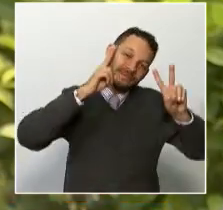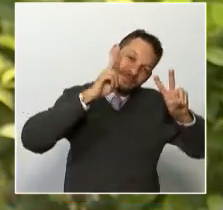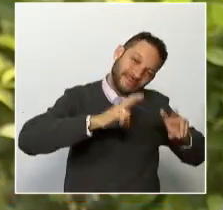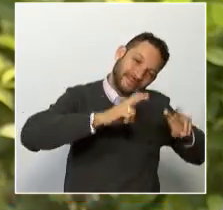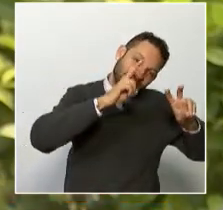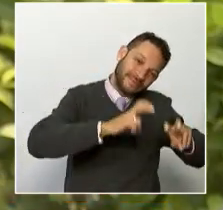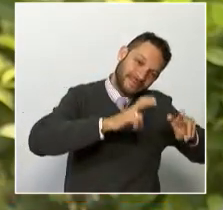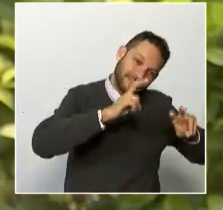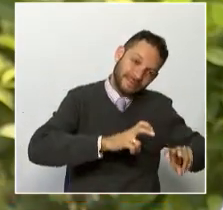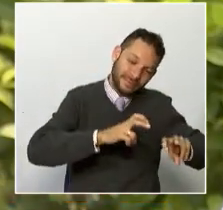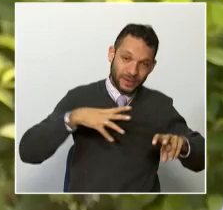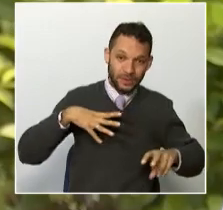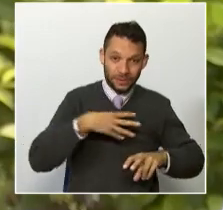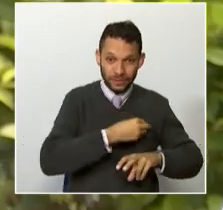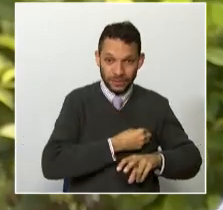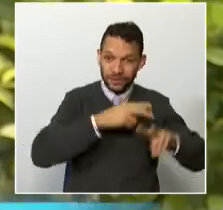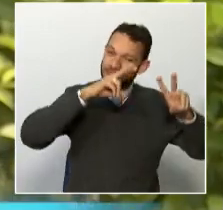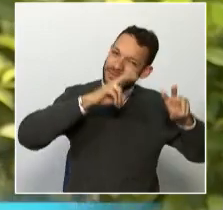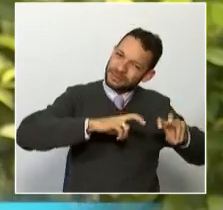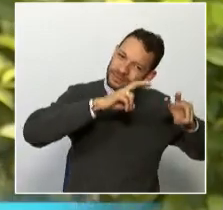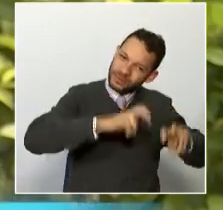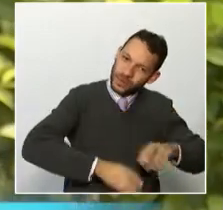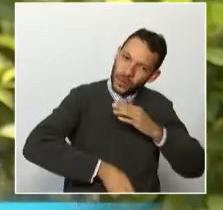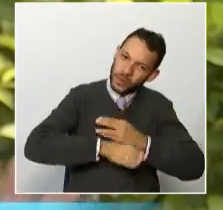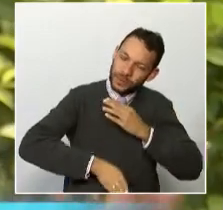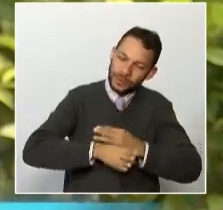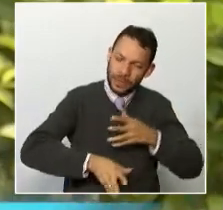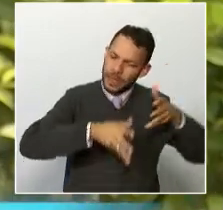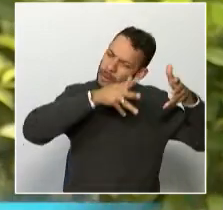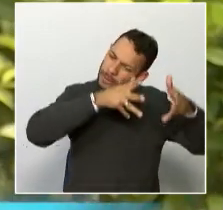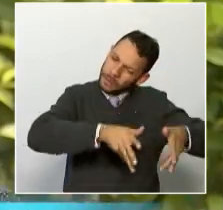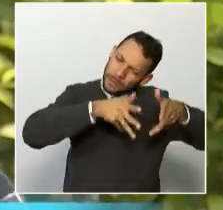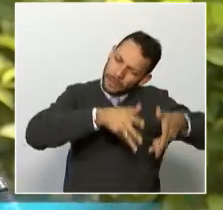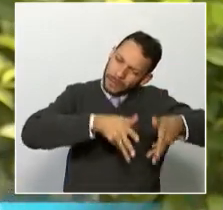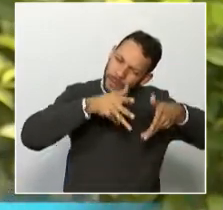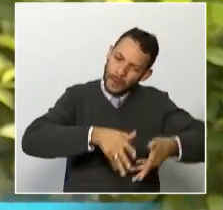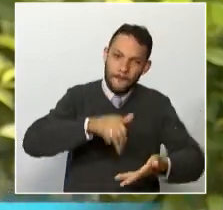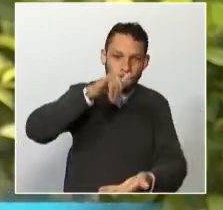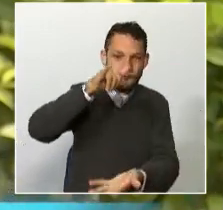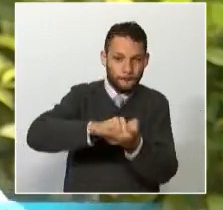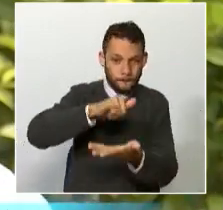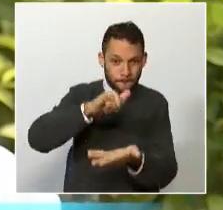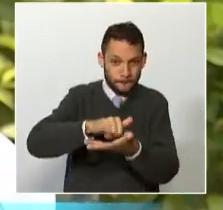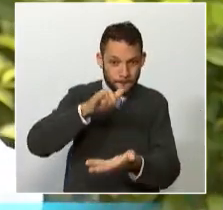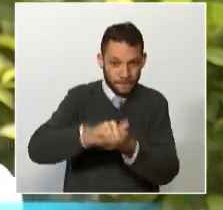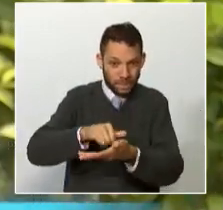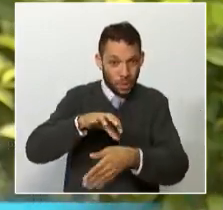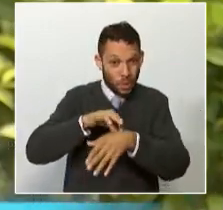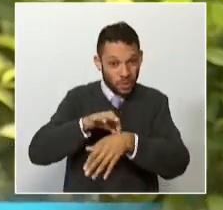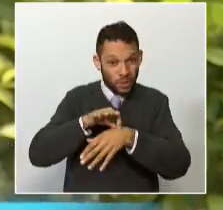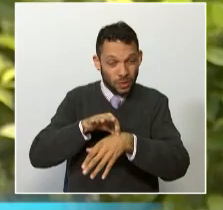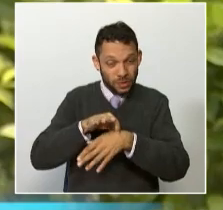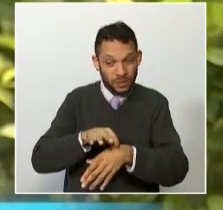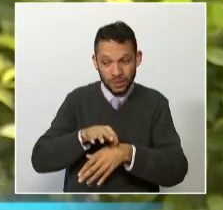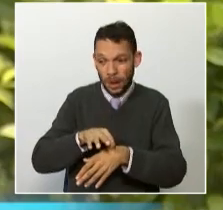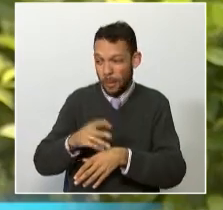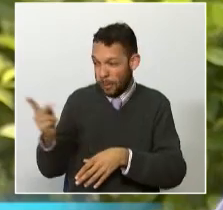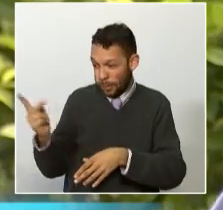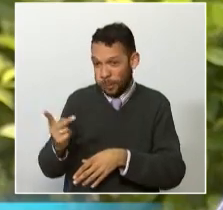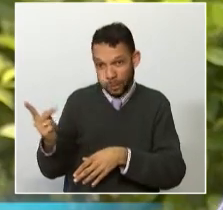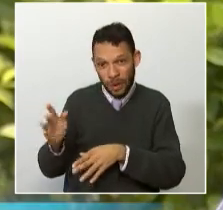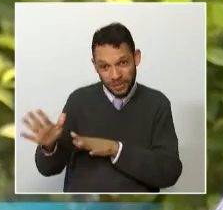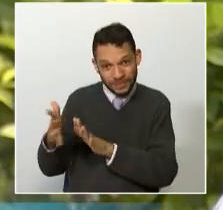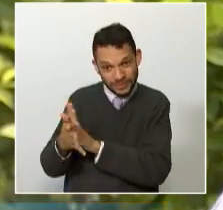labor nuestra en el consultorio odontológico es educativo y yo creo que lo mismo pasa también con la doctora Marcela en la parte